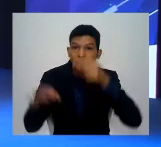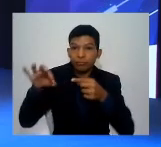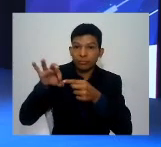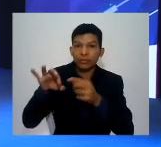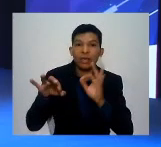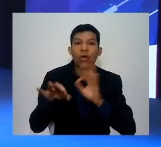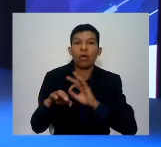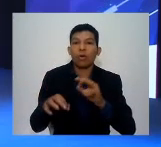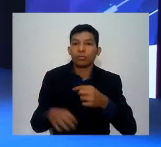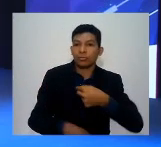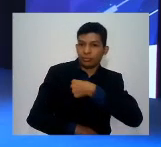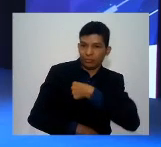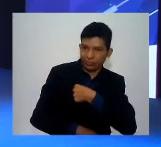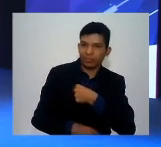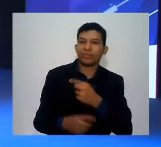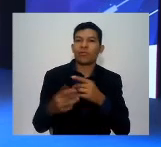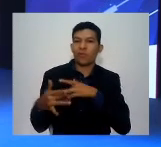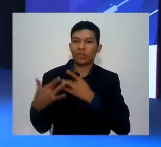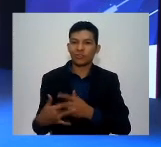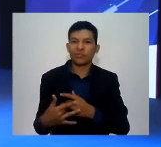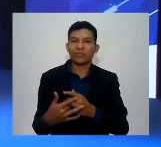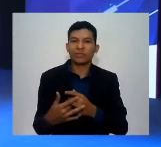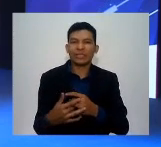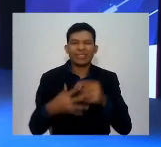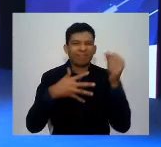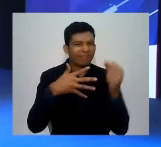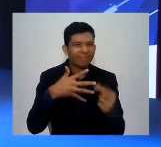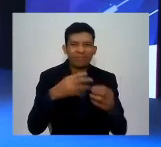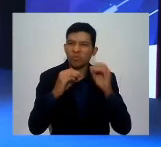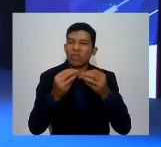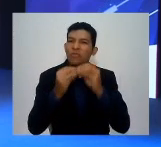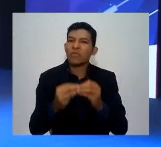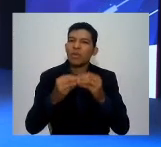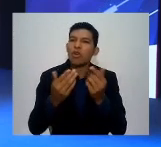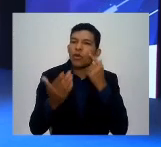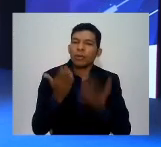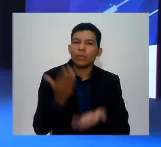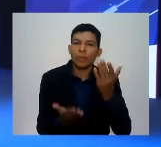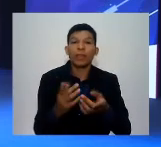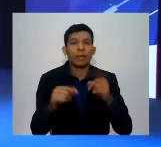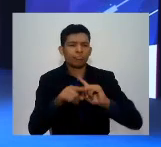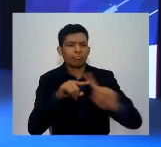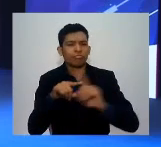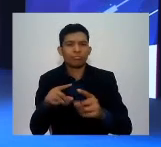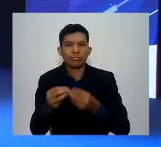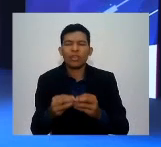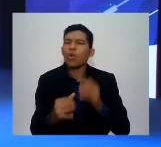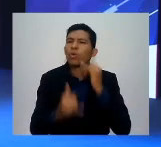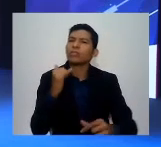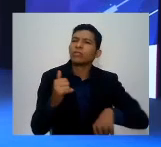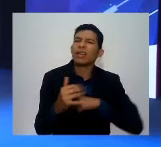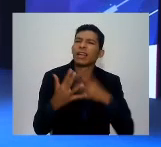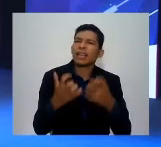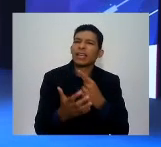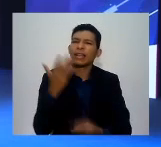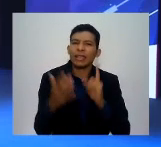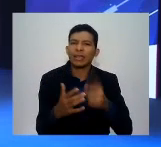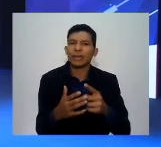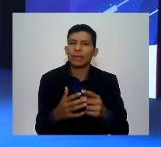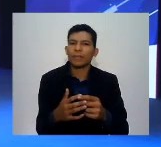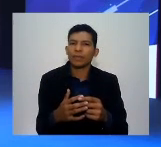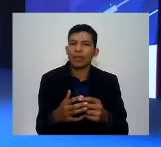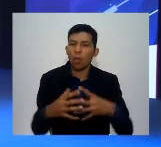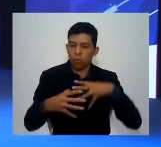una vaina súper compleja. Estos equipos que ustedes ven aquí tuvieron que pasar, son iniciativas nacionales, 3 son de Inspiramed, la otra